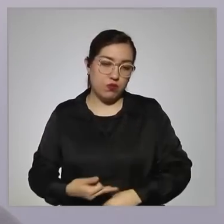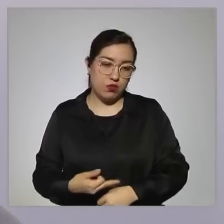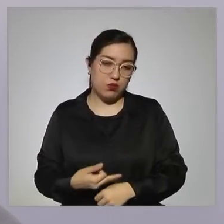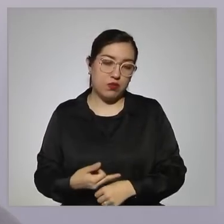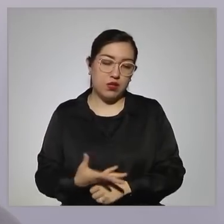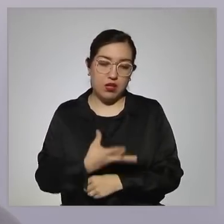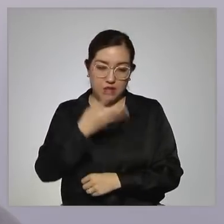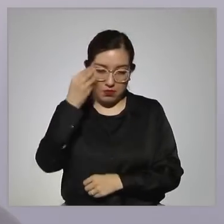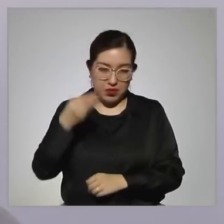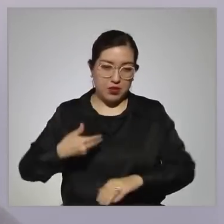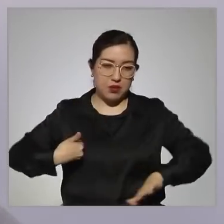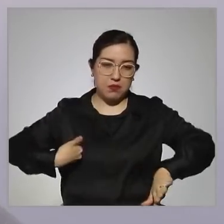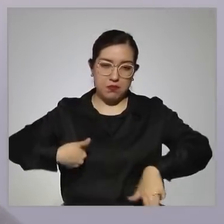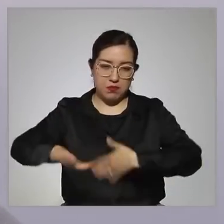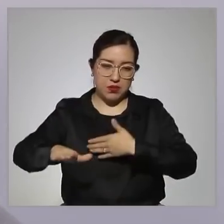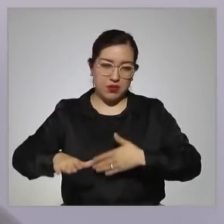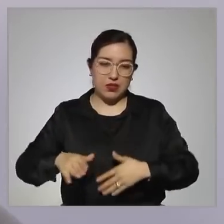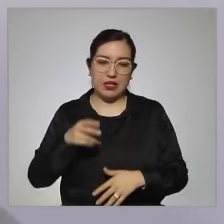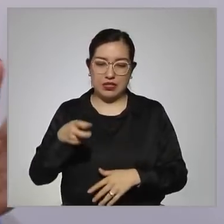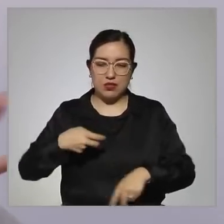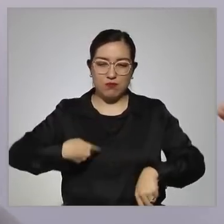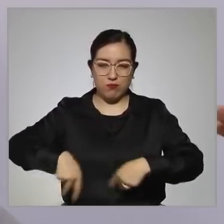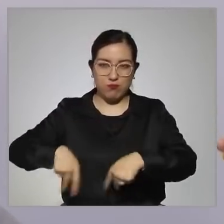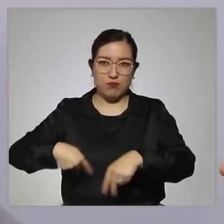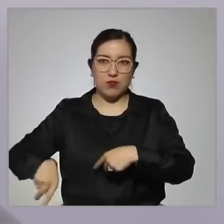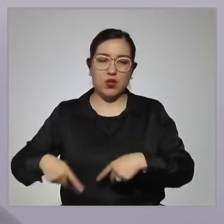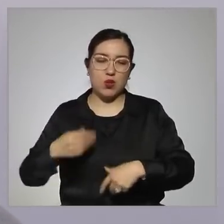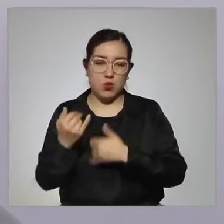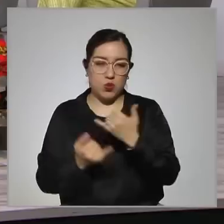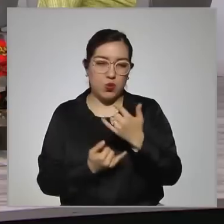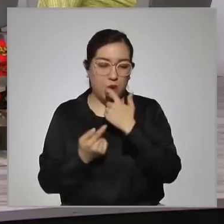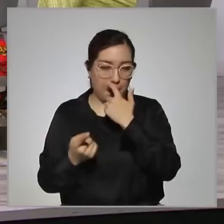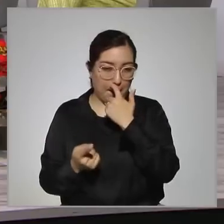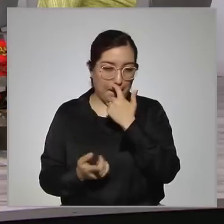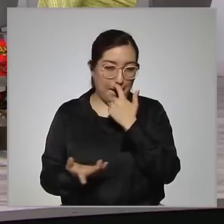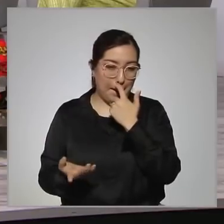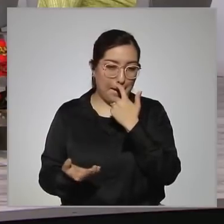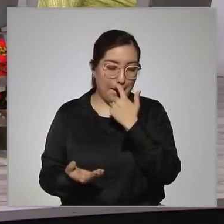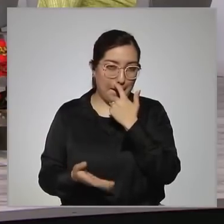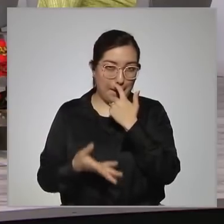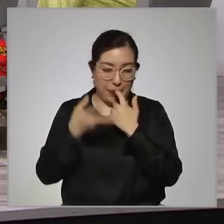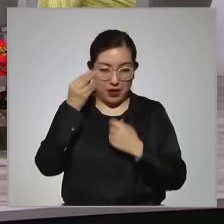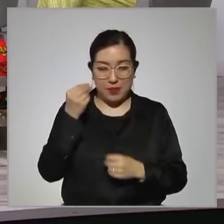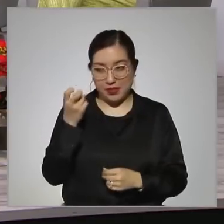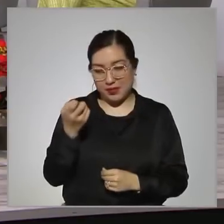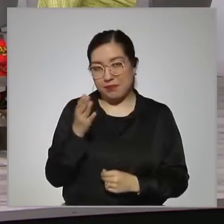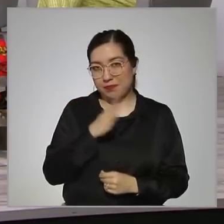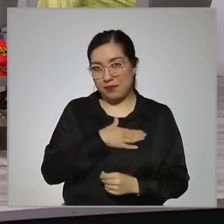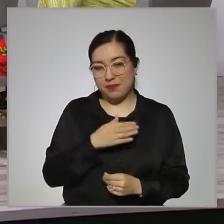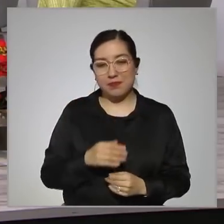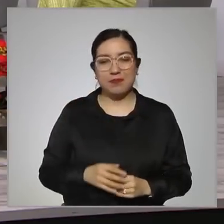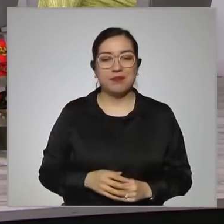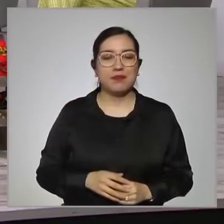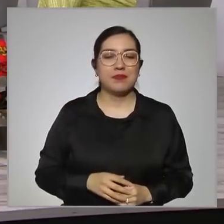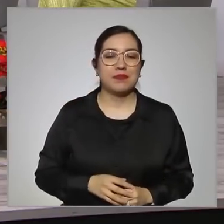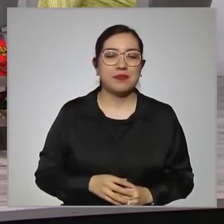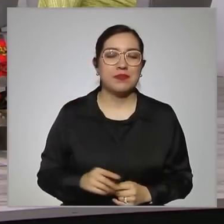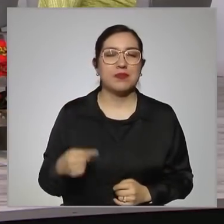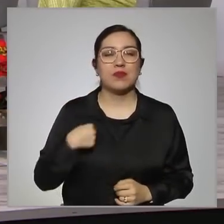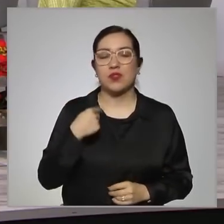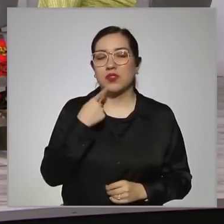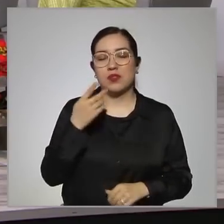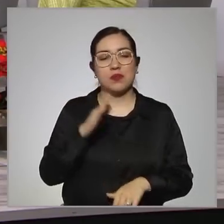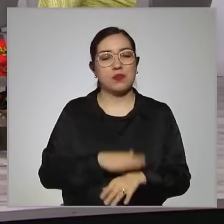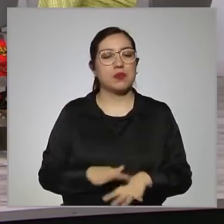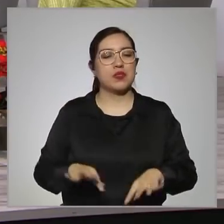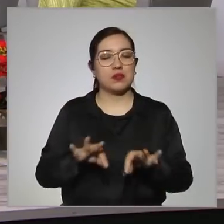el balón, que es algo que jamás se me ha dado. O sea, jamás. Nunca es tarde, ¿no? Pero voy a intentar. Sí. Yo diría que lo más